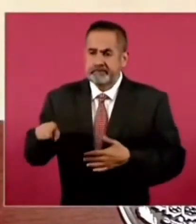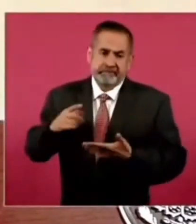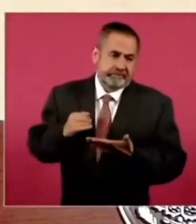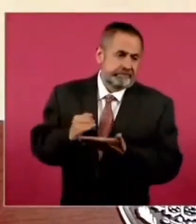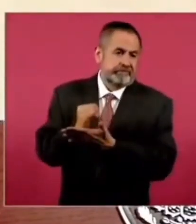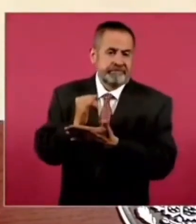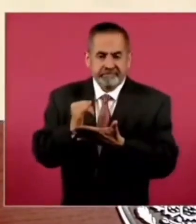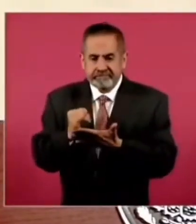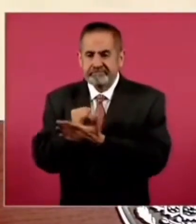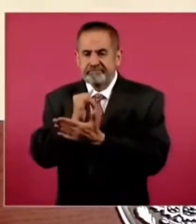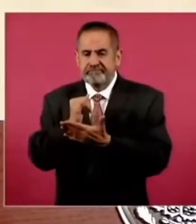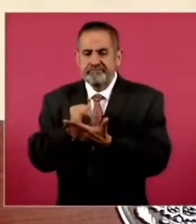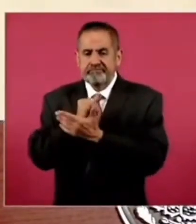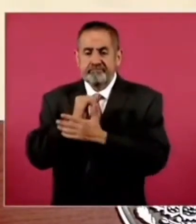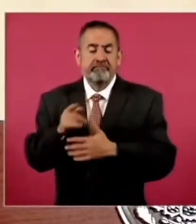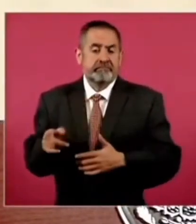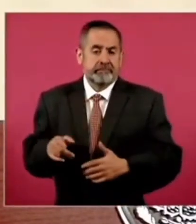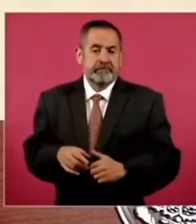decidían.